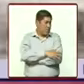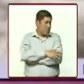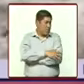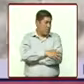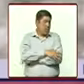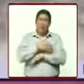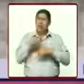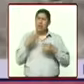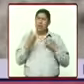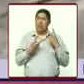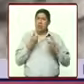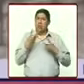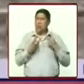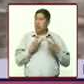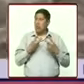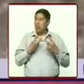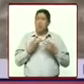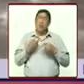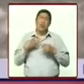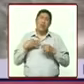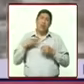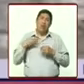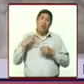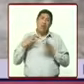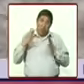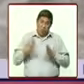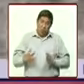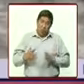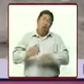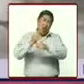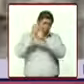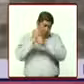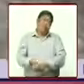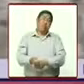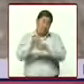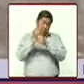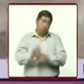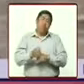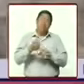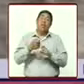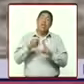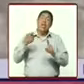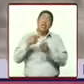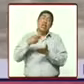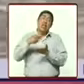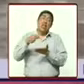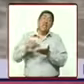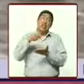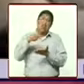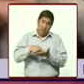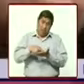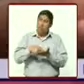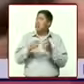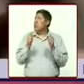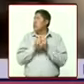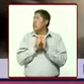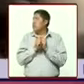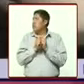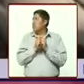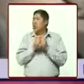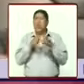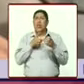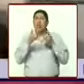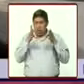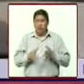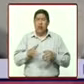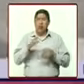tuvimos la visita, ¿no?, de los bomberos del COE de Trinidad, a la cabeza del